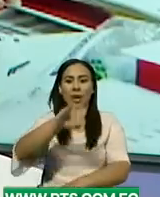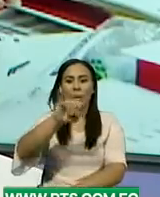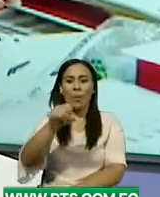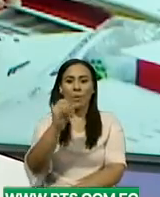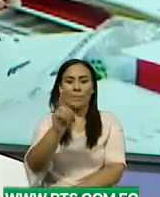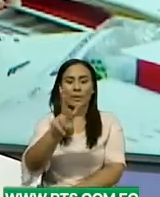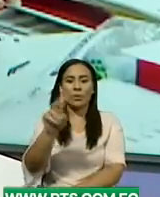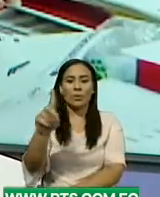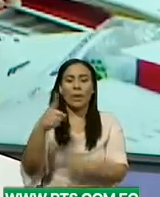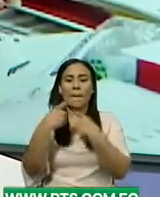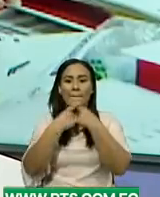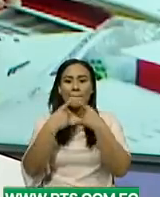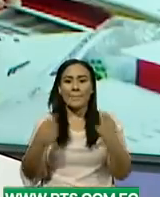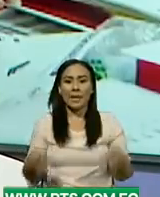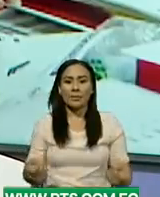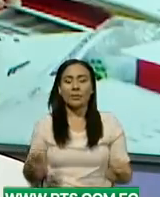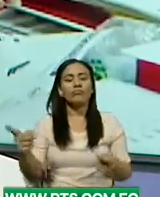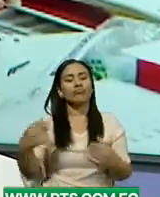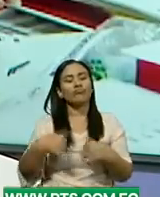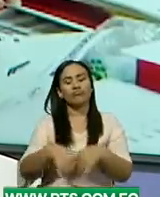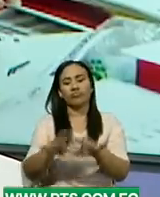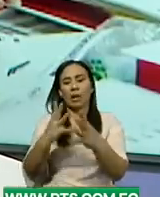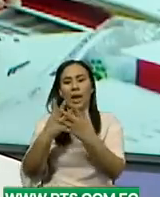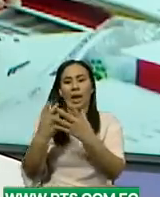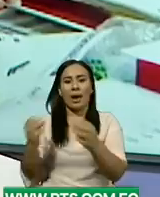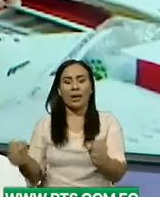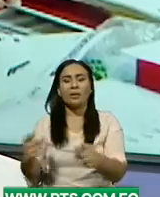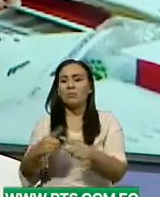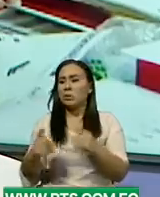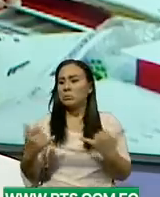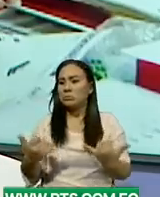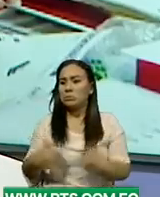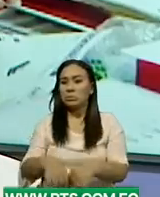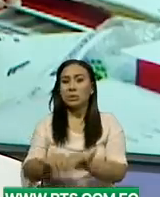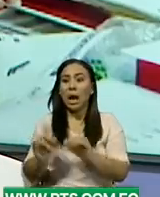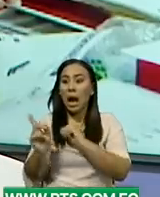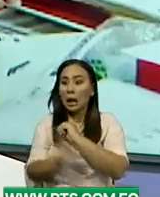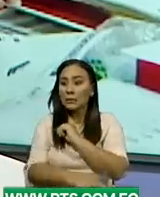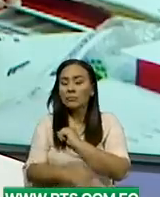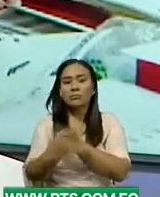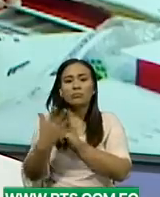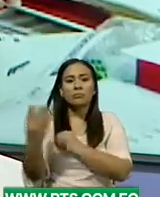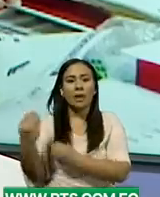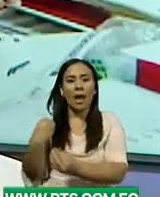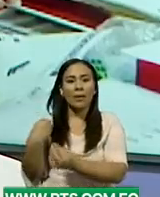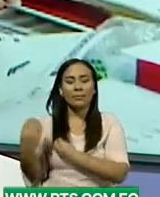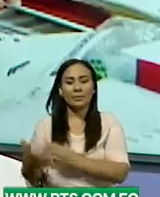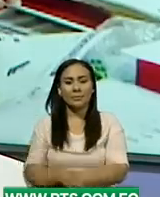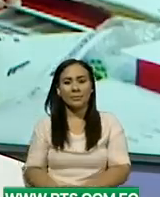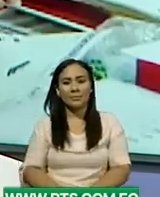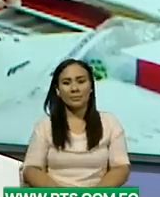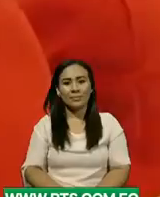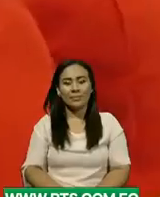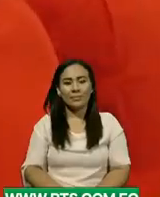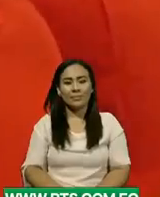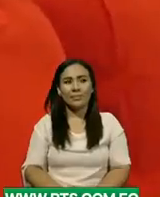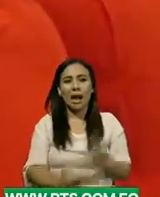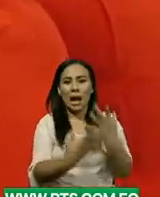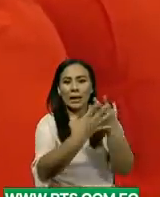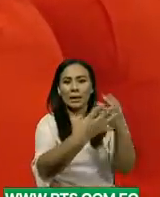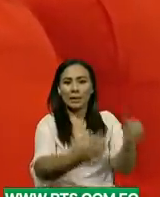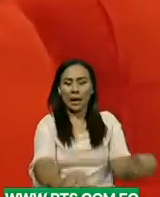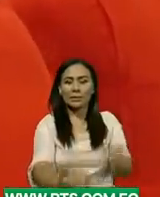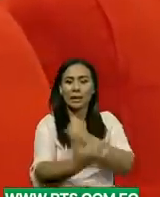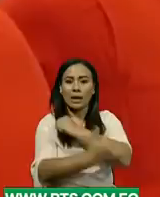de marzo. Ellos permanecen en prisión, pero todavía no reciben una sentencia ejecutoriada. Las cárceles